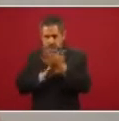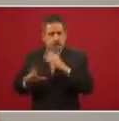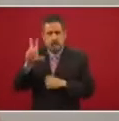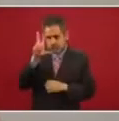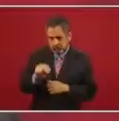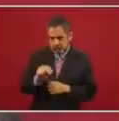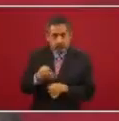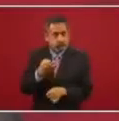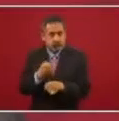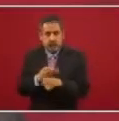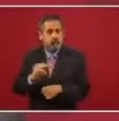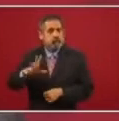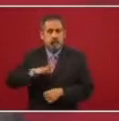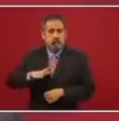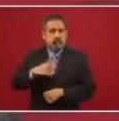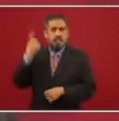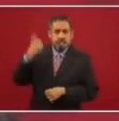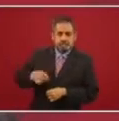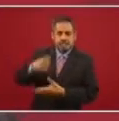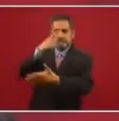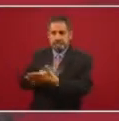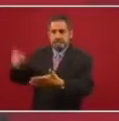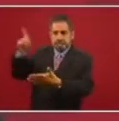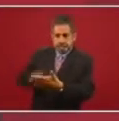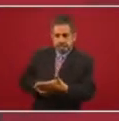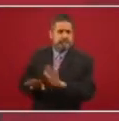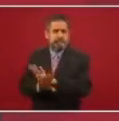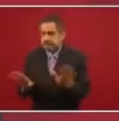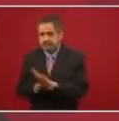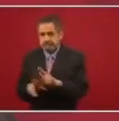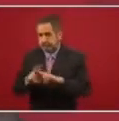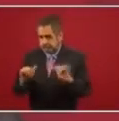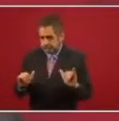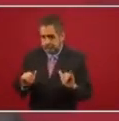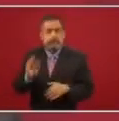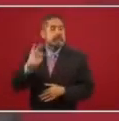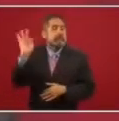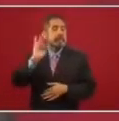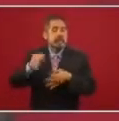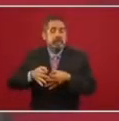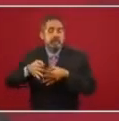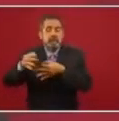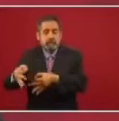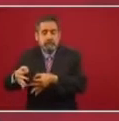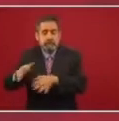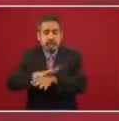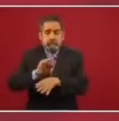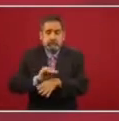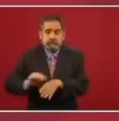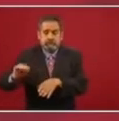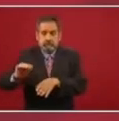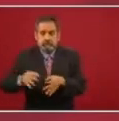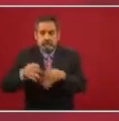en este momento no hay ninguna instrucción de cancelar ni este ni ningún otro evento y en algunos casos que pareciera ser